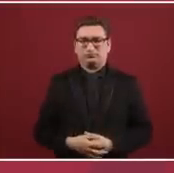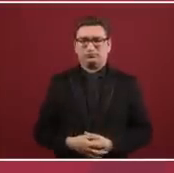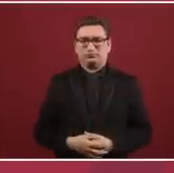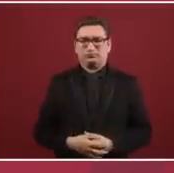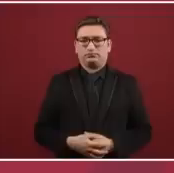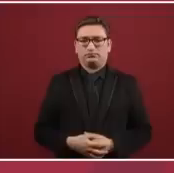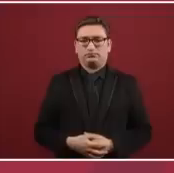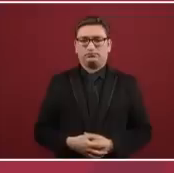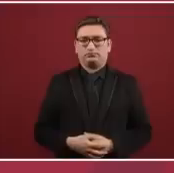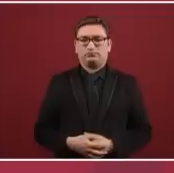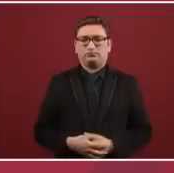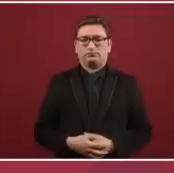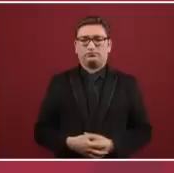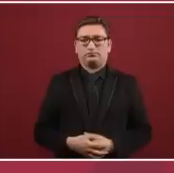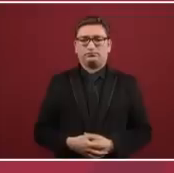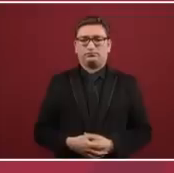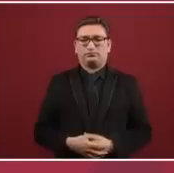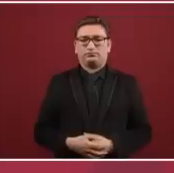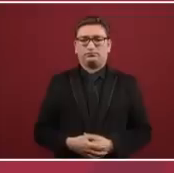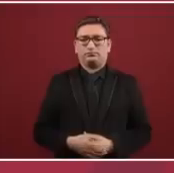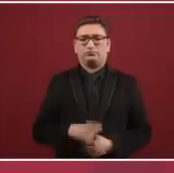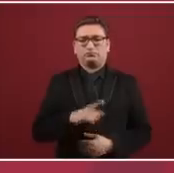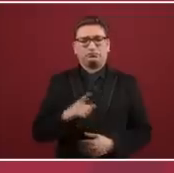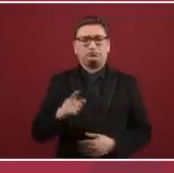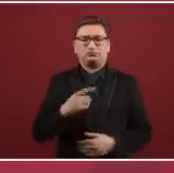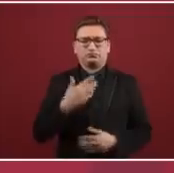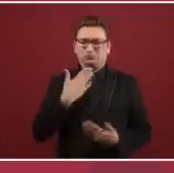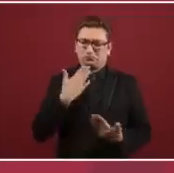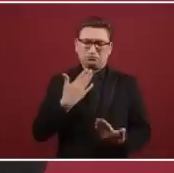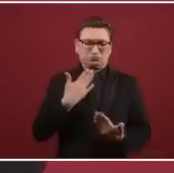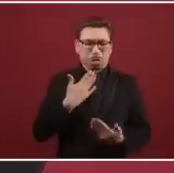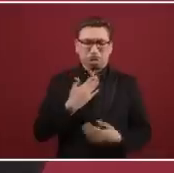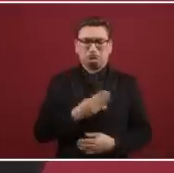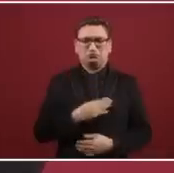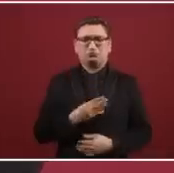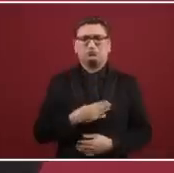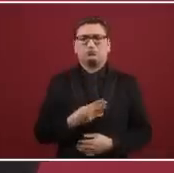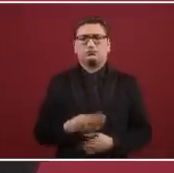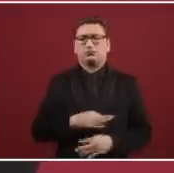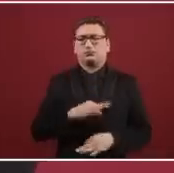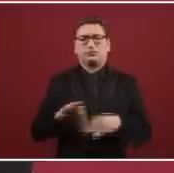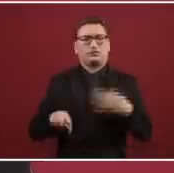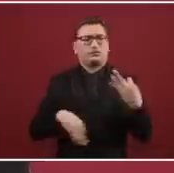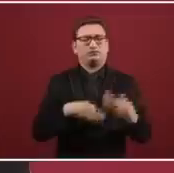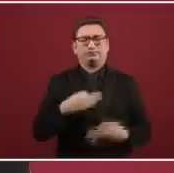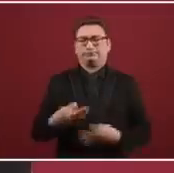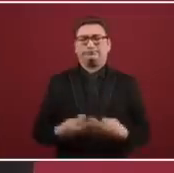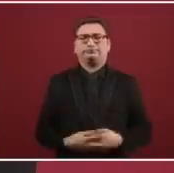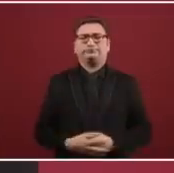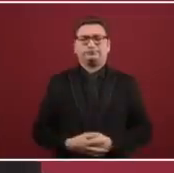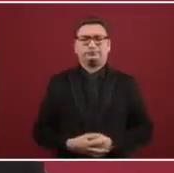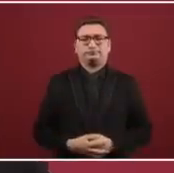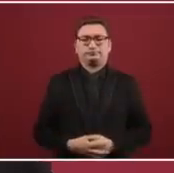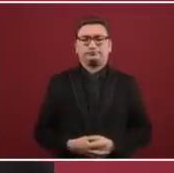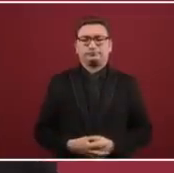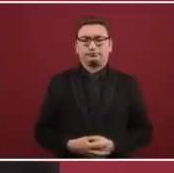no cobraron, se portan muy bien todos,